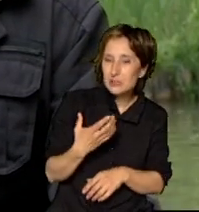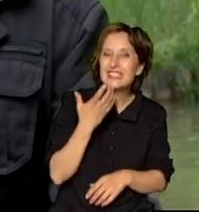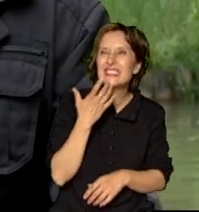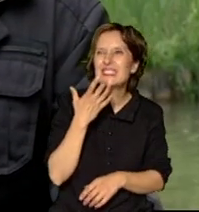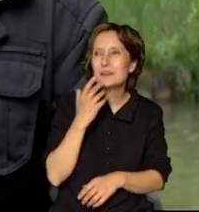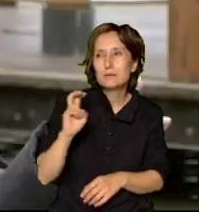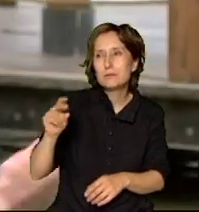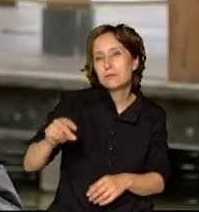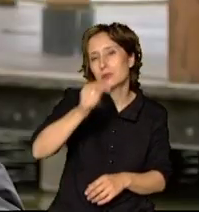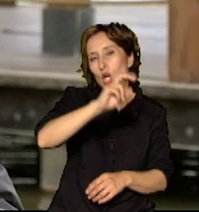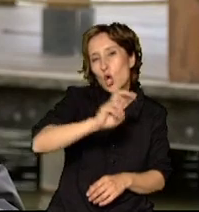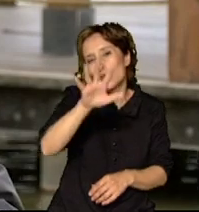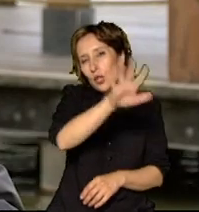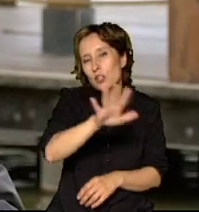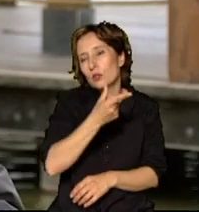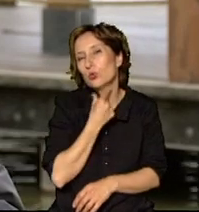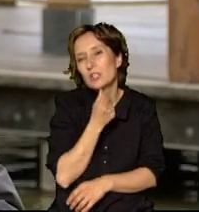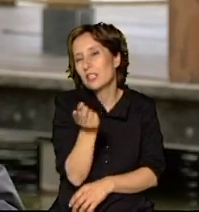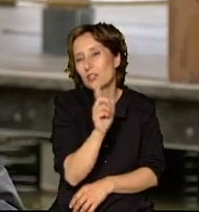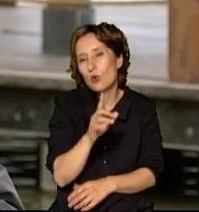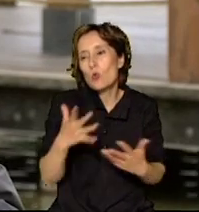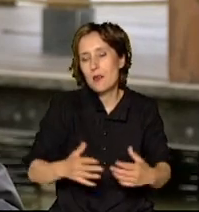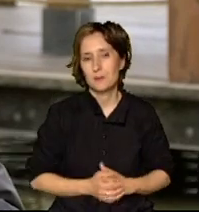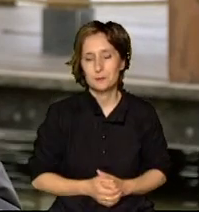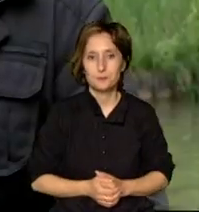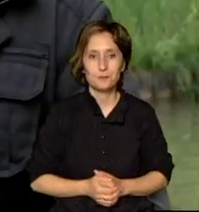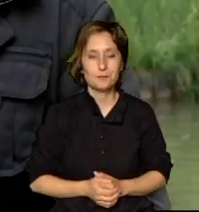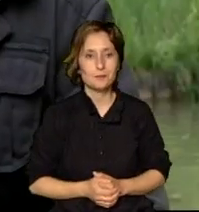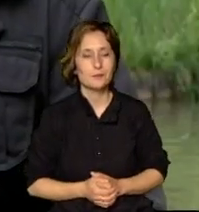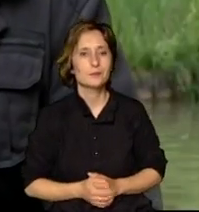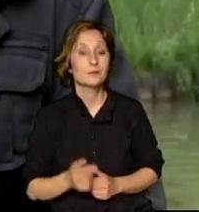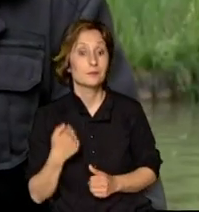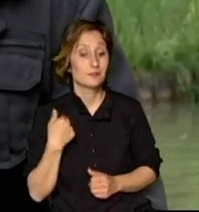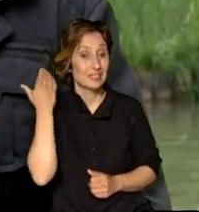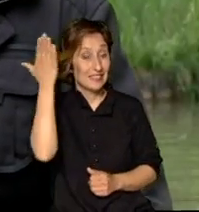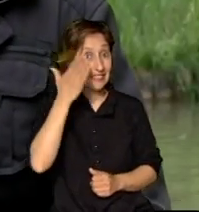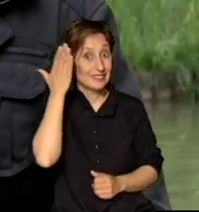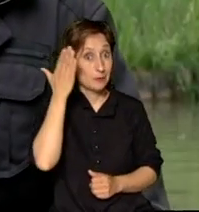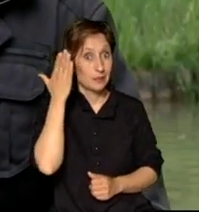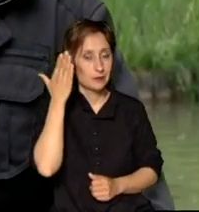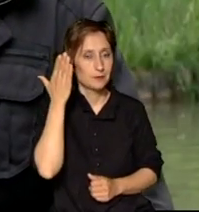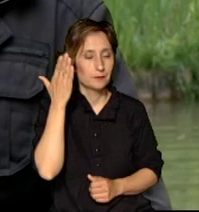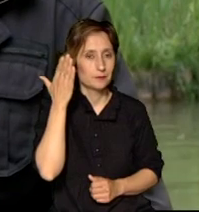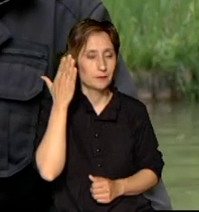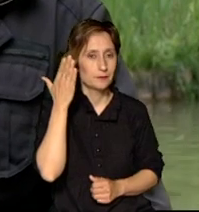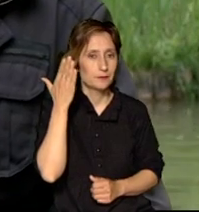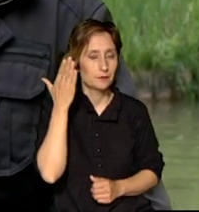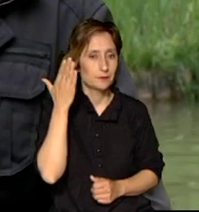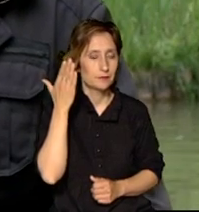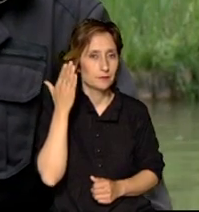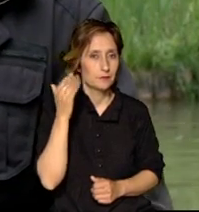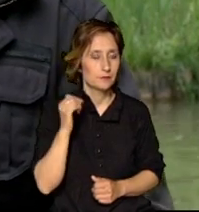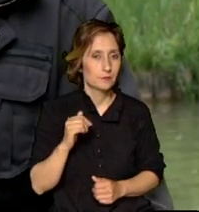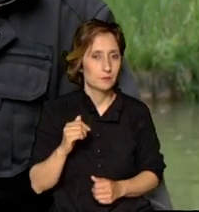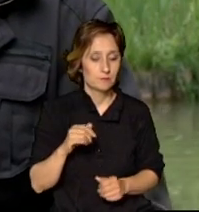tuvieras que ir a otro sitio, ¿dónde no te gustaría ir? Bueno, a ver, Navarra, dentro de un poco lo que es